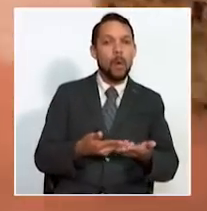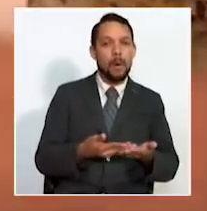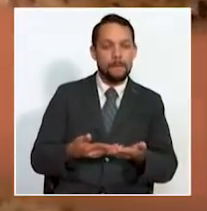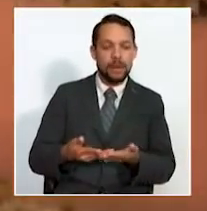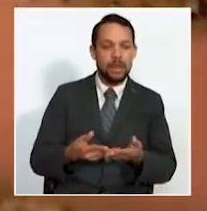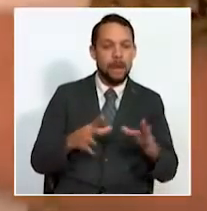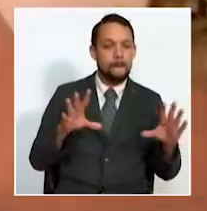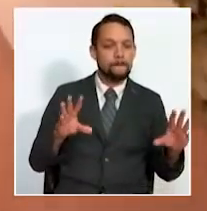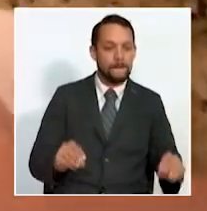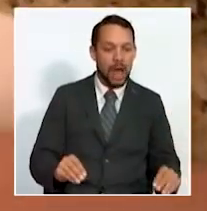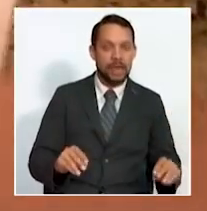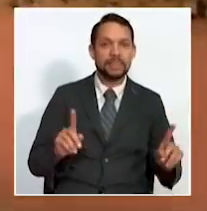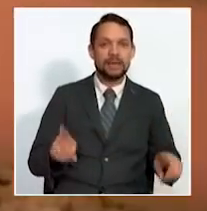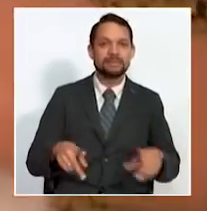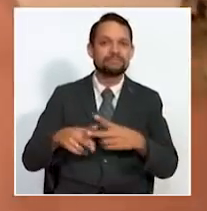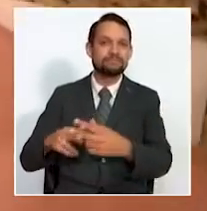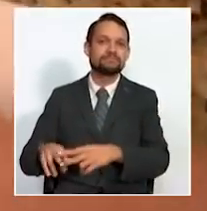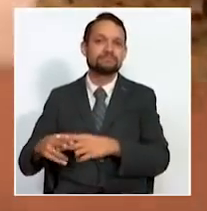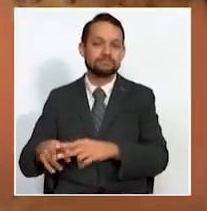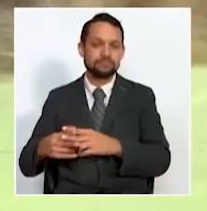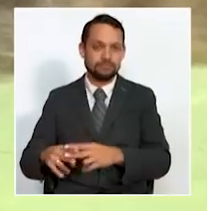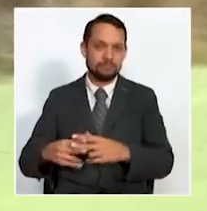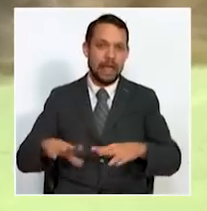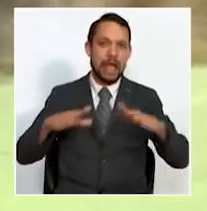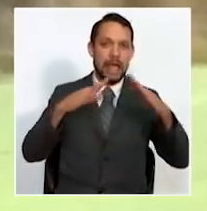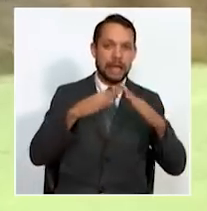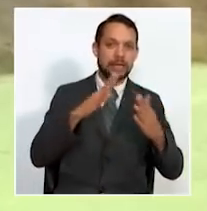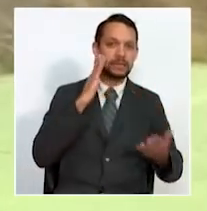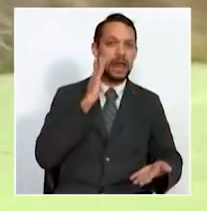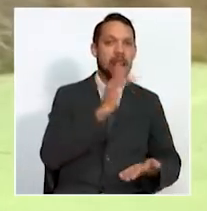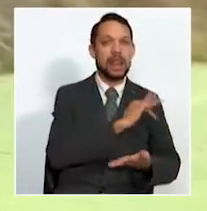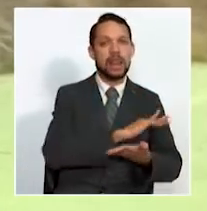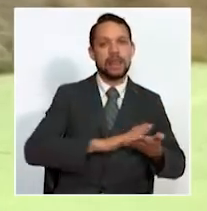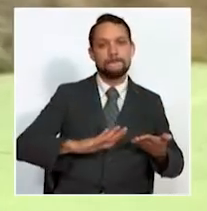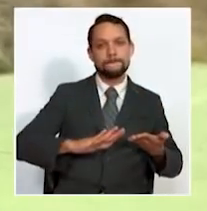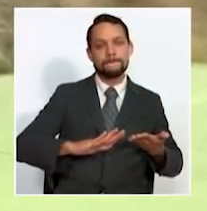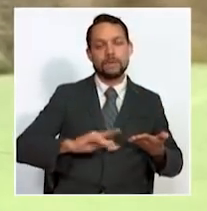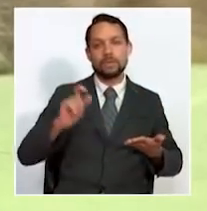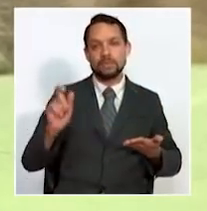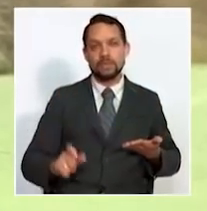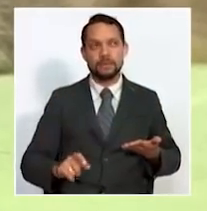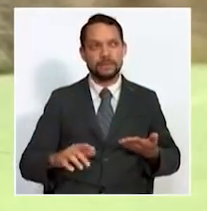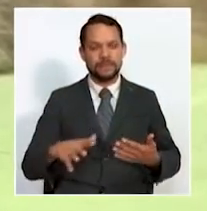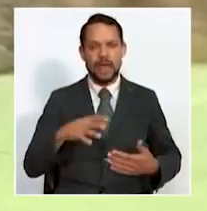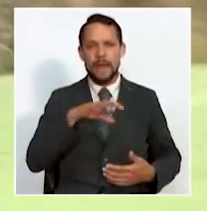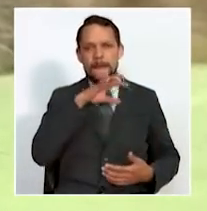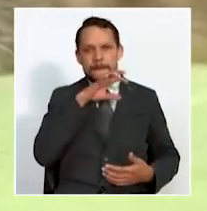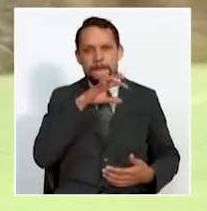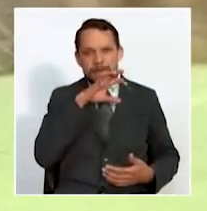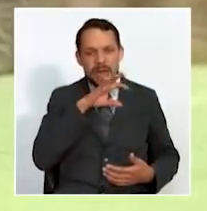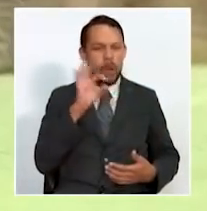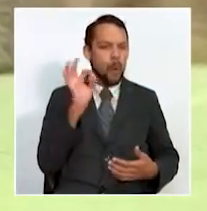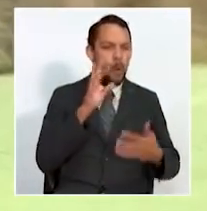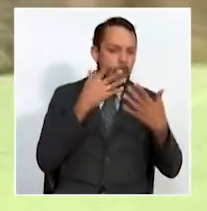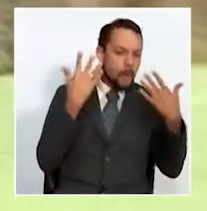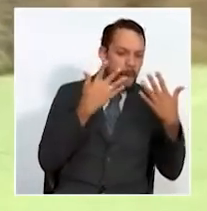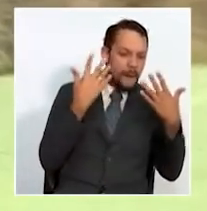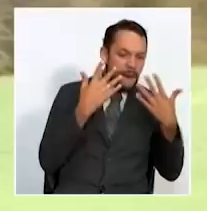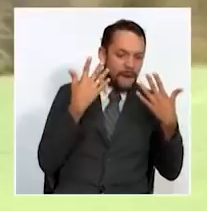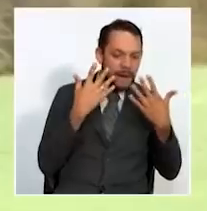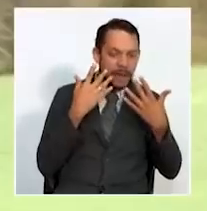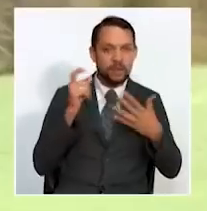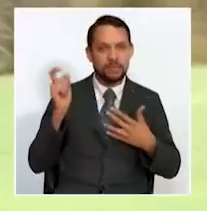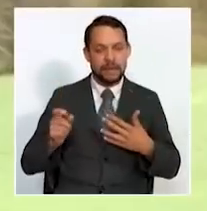los escapes. Conserve la casa limpia. Si una persona es alérgica a un animal que no puede sacar de la casa, este